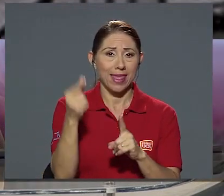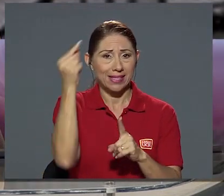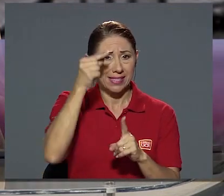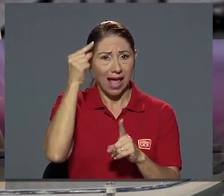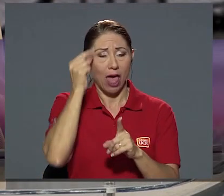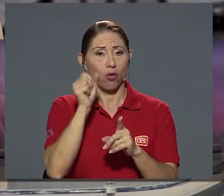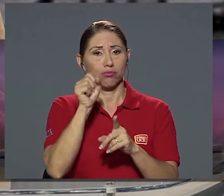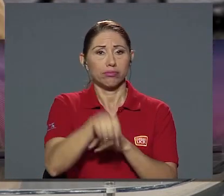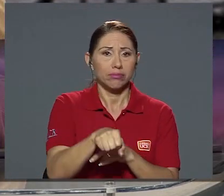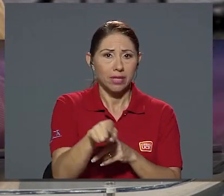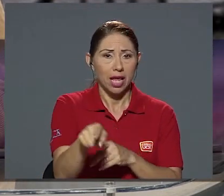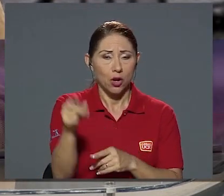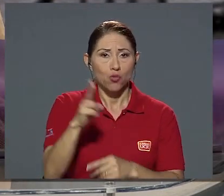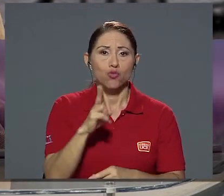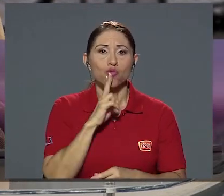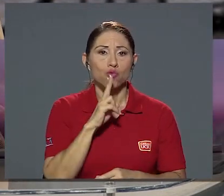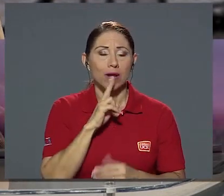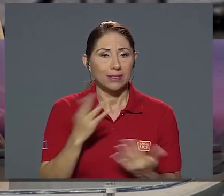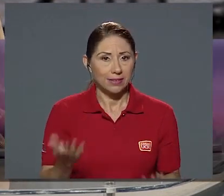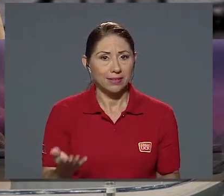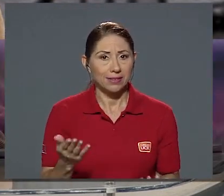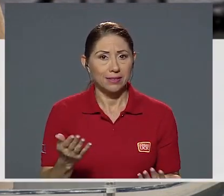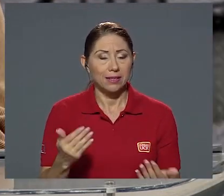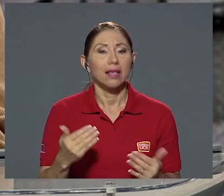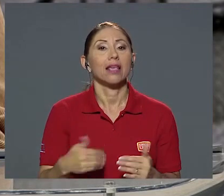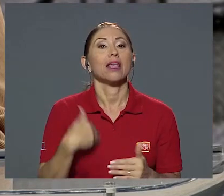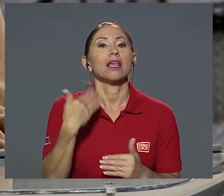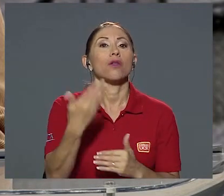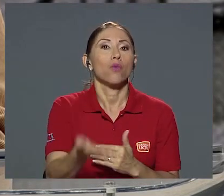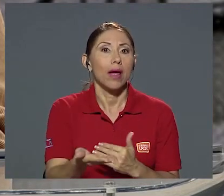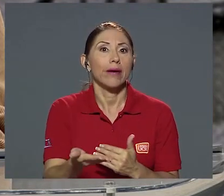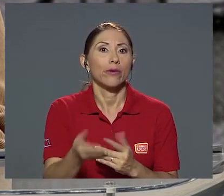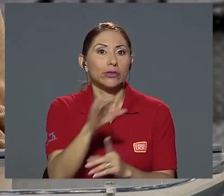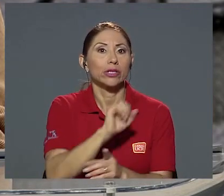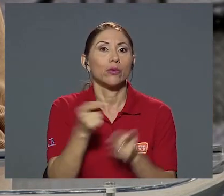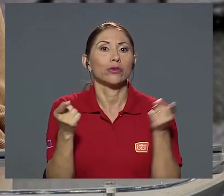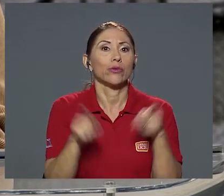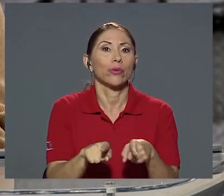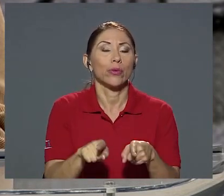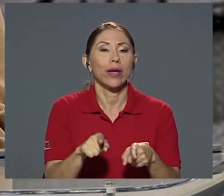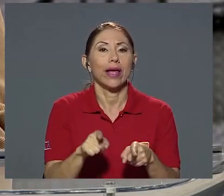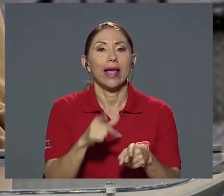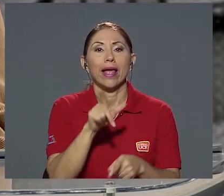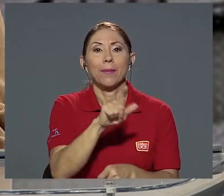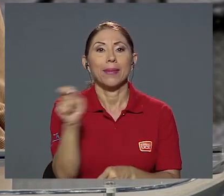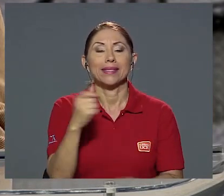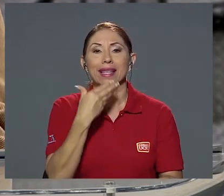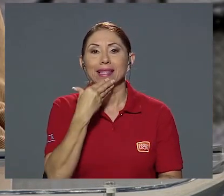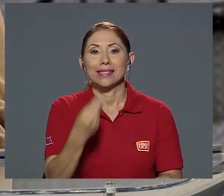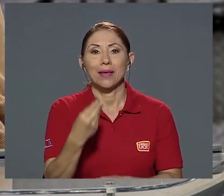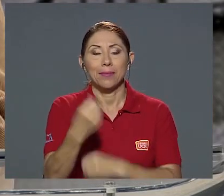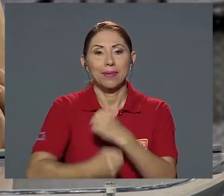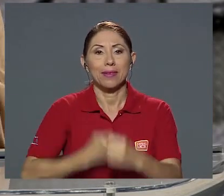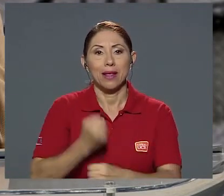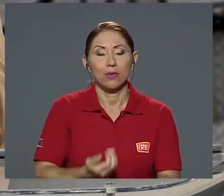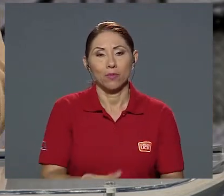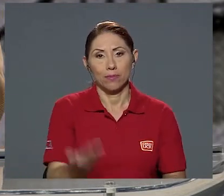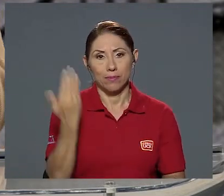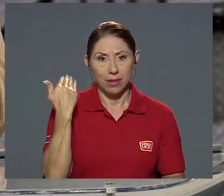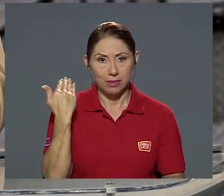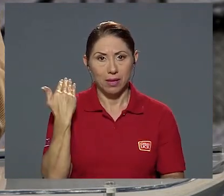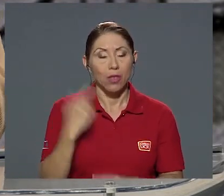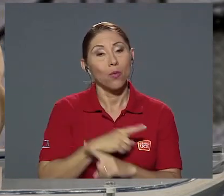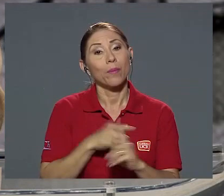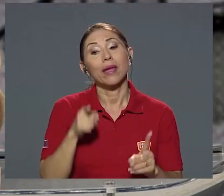Honduras, ¿verdad? Y que, bueno, luego podríamos agregar la coyuntura de diciembre del año pasado, ¿no? Pero bueno, esas